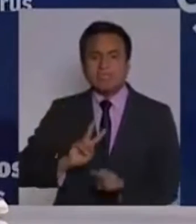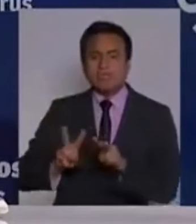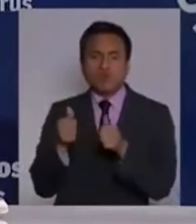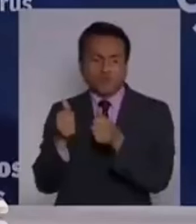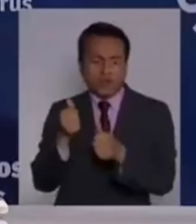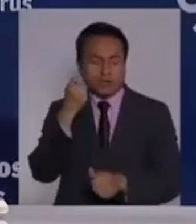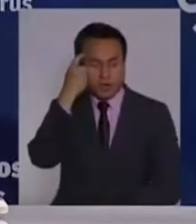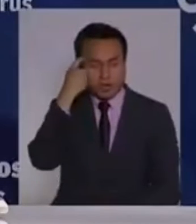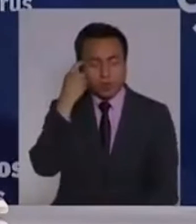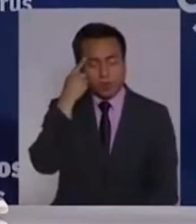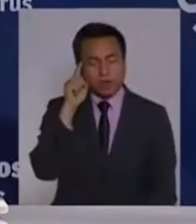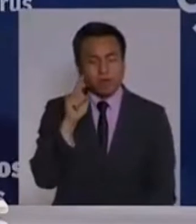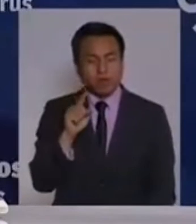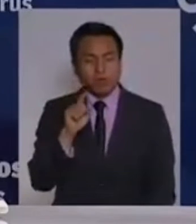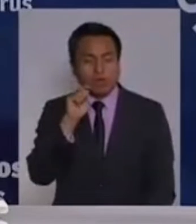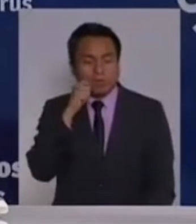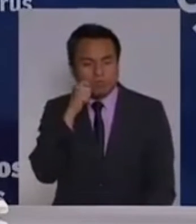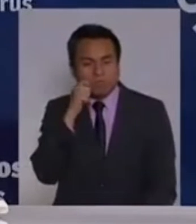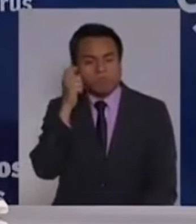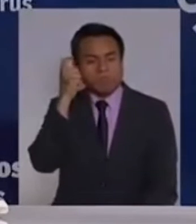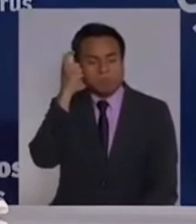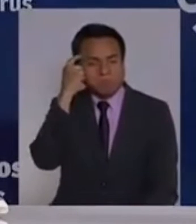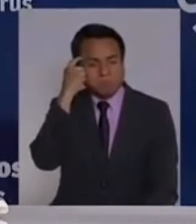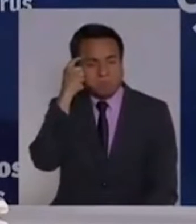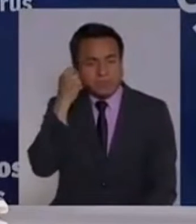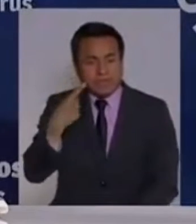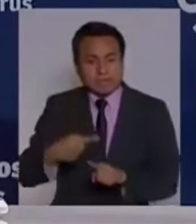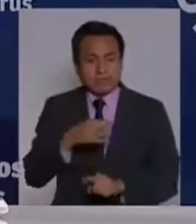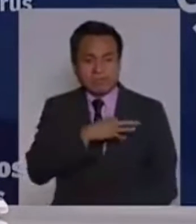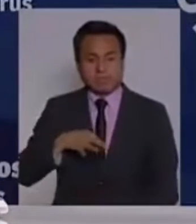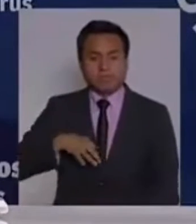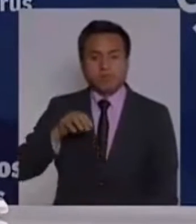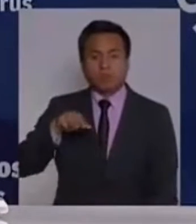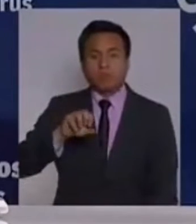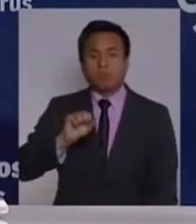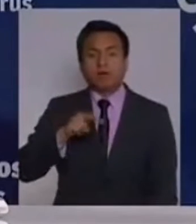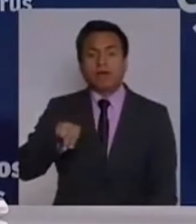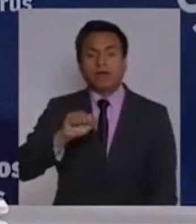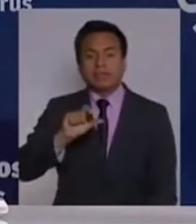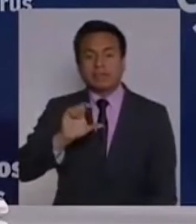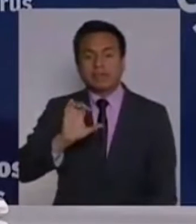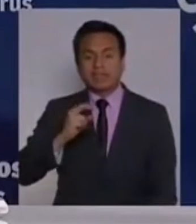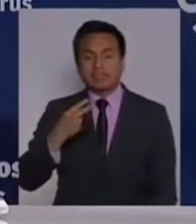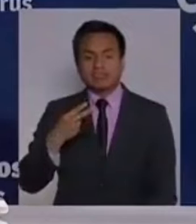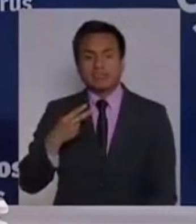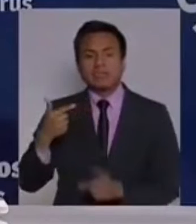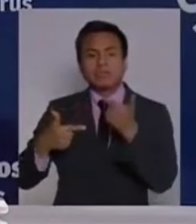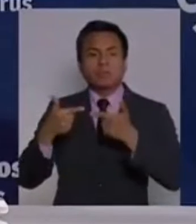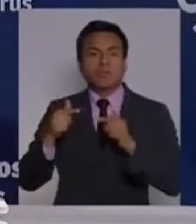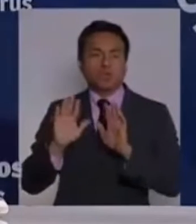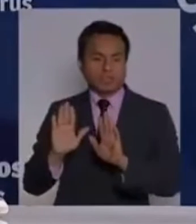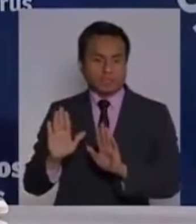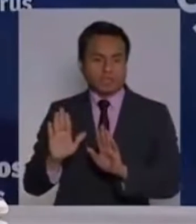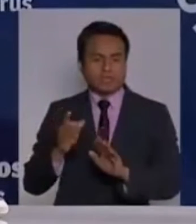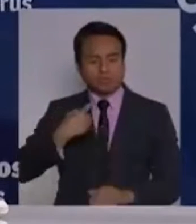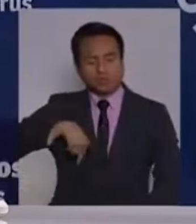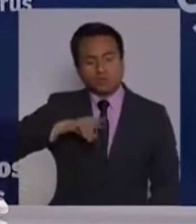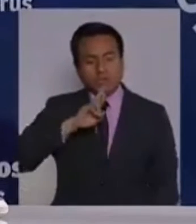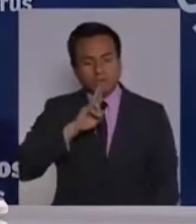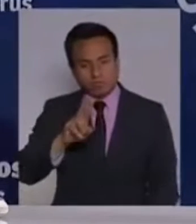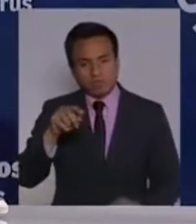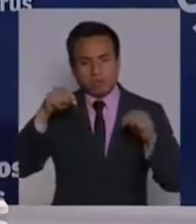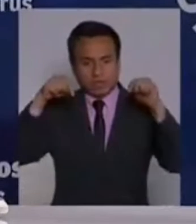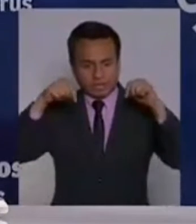la interpretación que hace el ex ministro mañalich es política nosotros estamos respondiendo